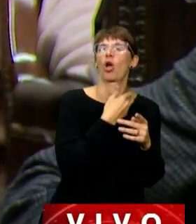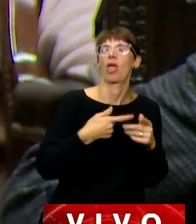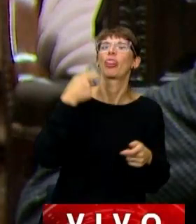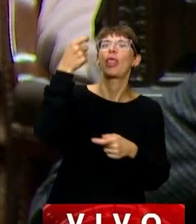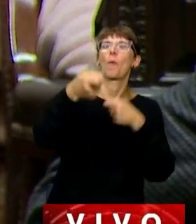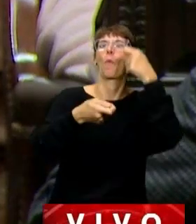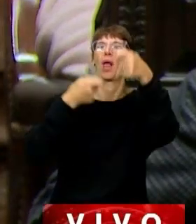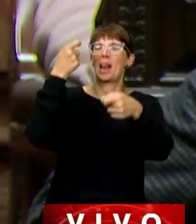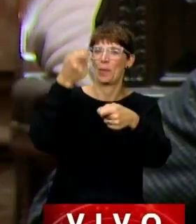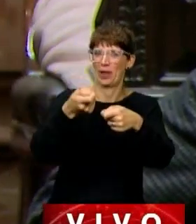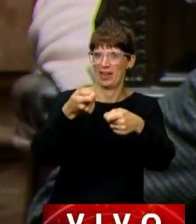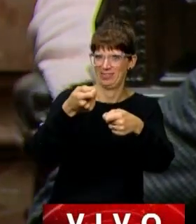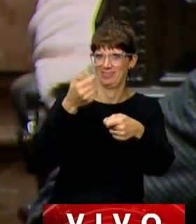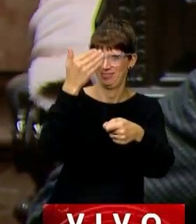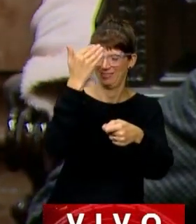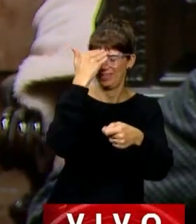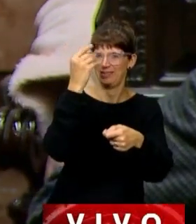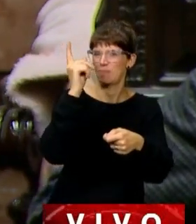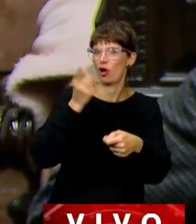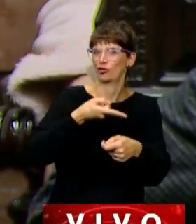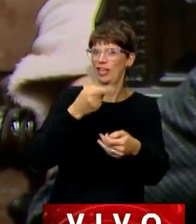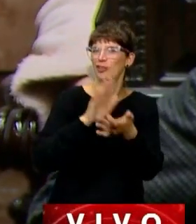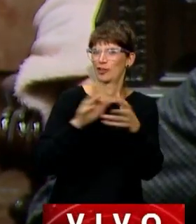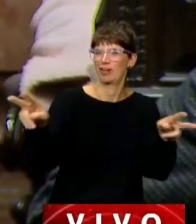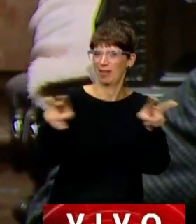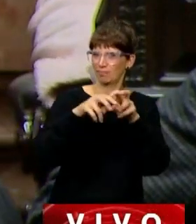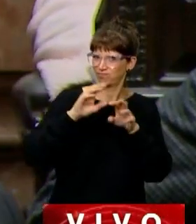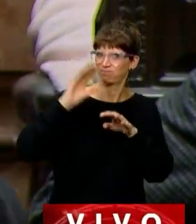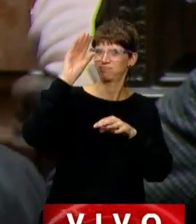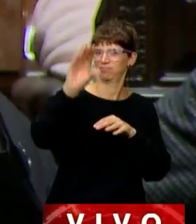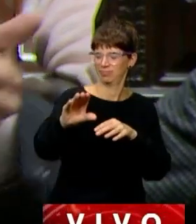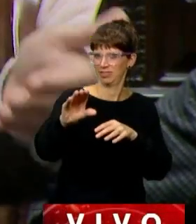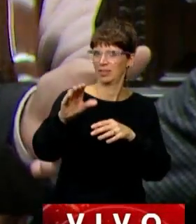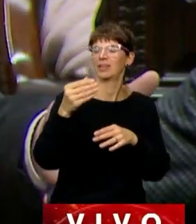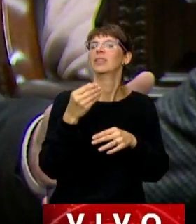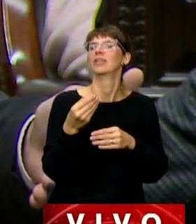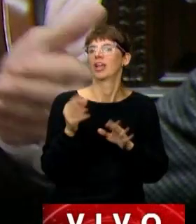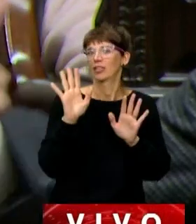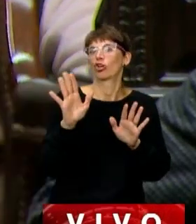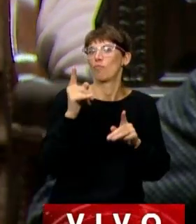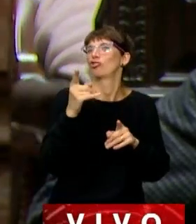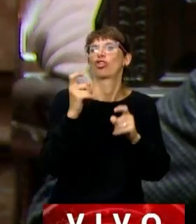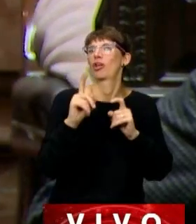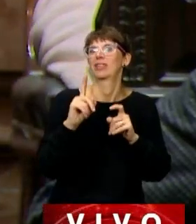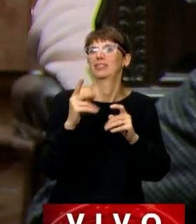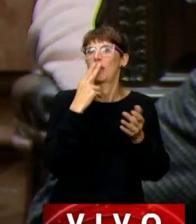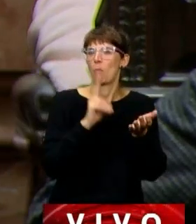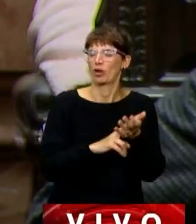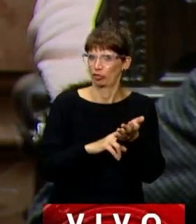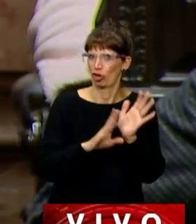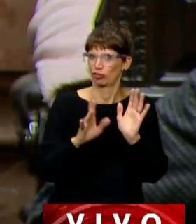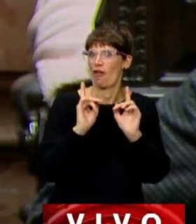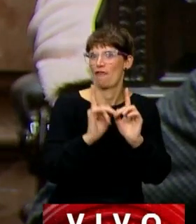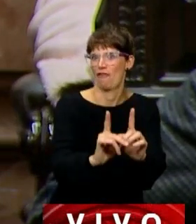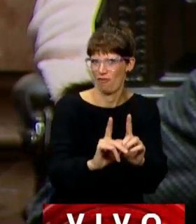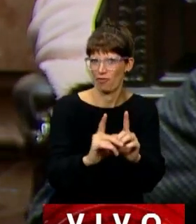detraídos. Que podría bien decirse que eran recursos que las provincias iban a poder reclamar dado el antecedente judicial,